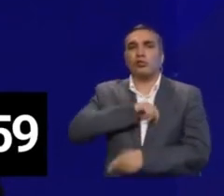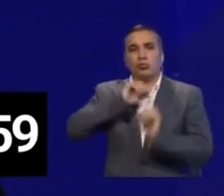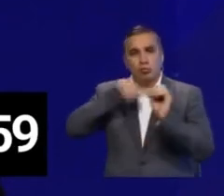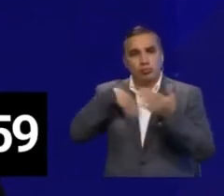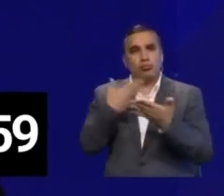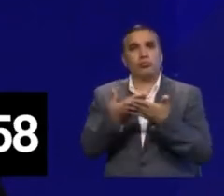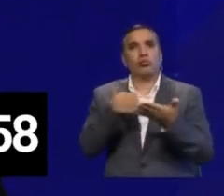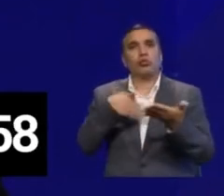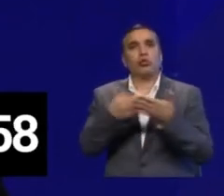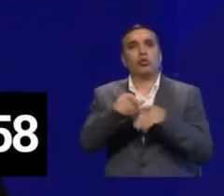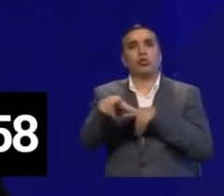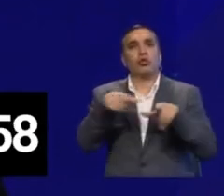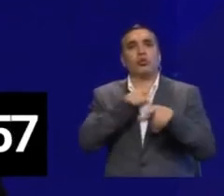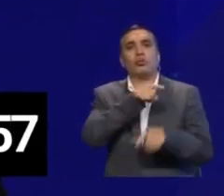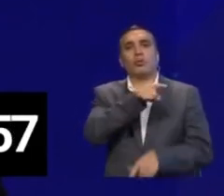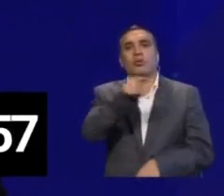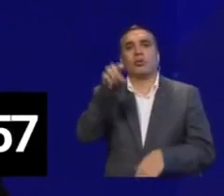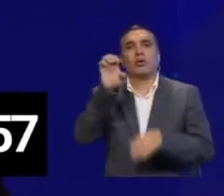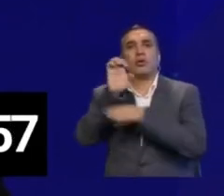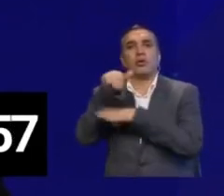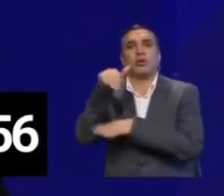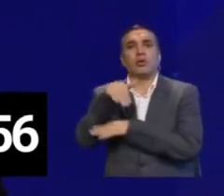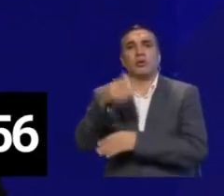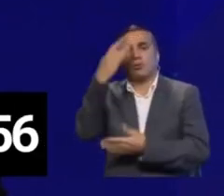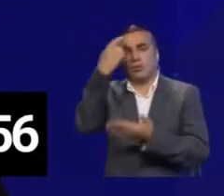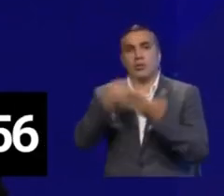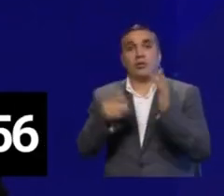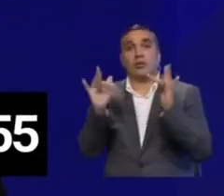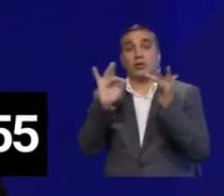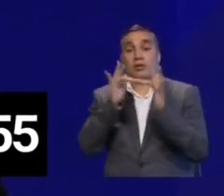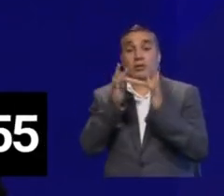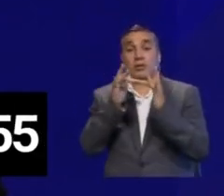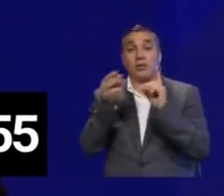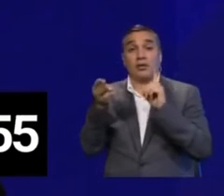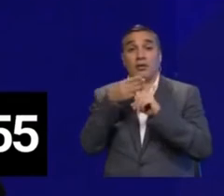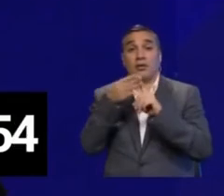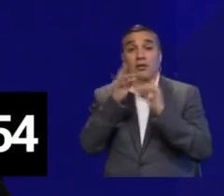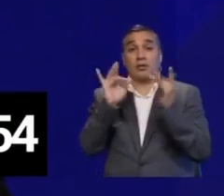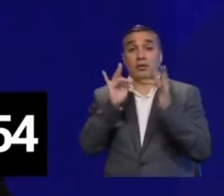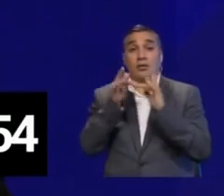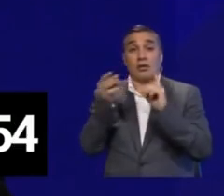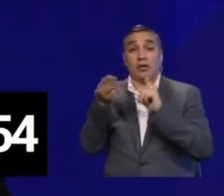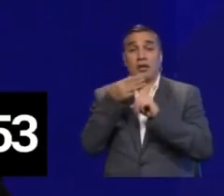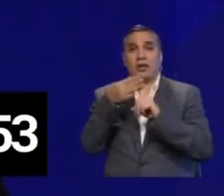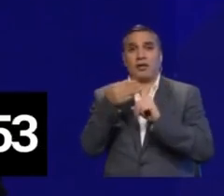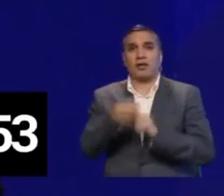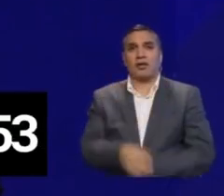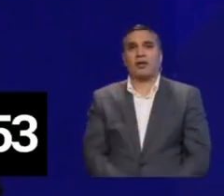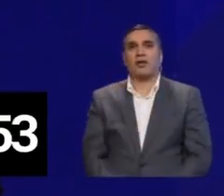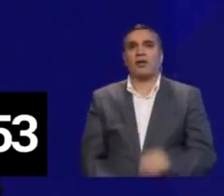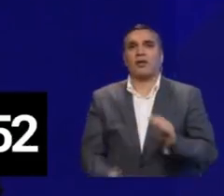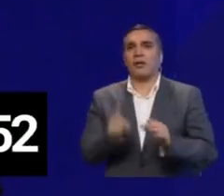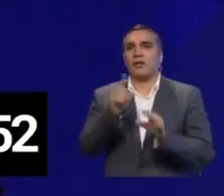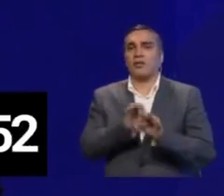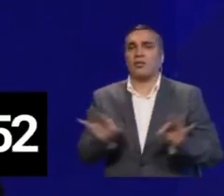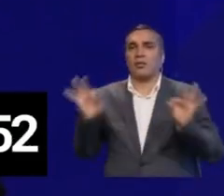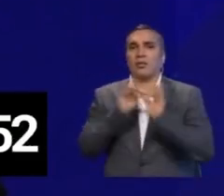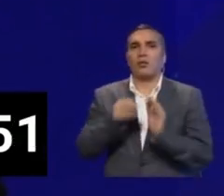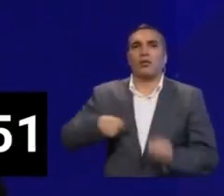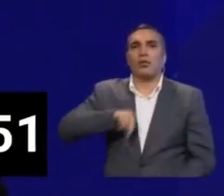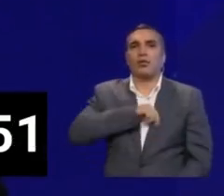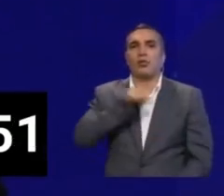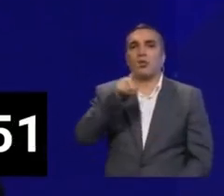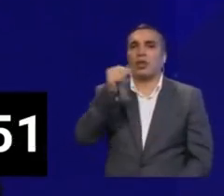a todos los rincones de nuestra patria, porque la conectividad, el internet, va a ser con nosotros